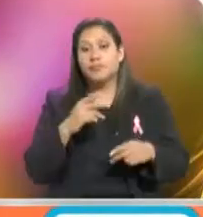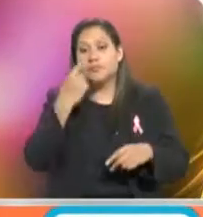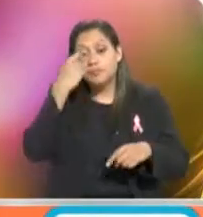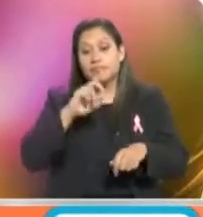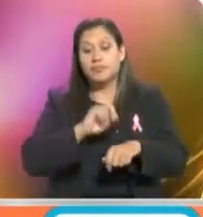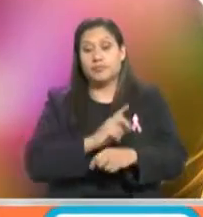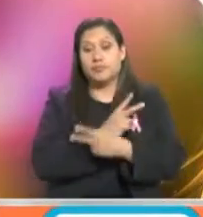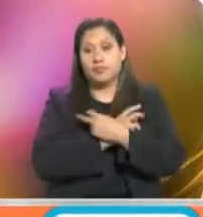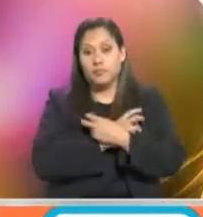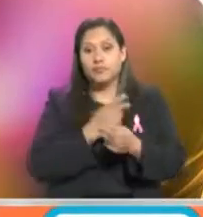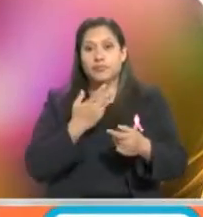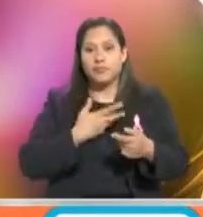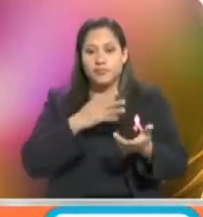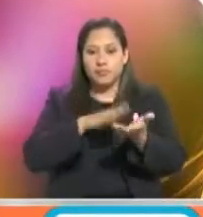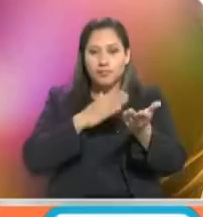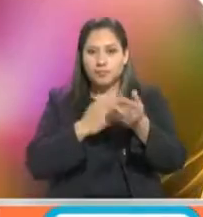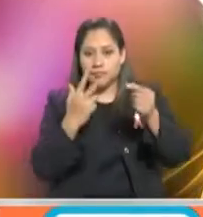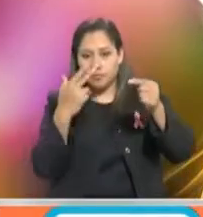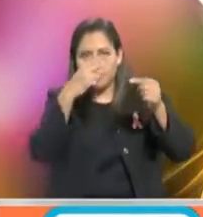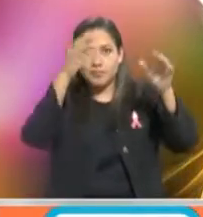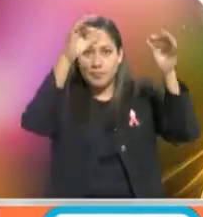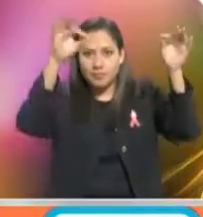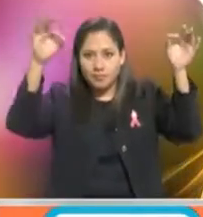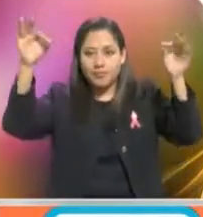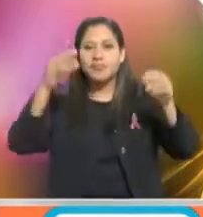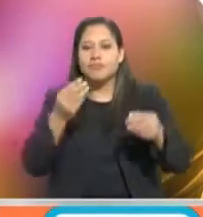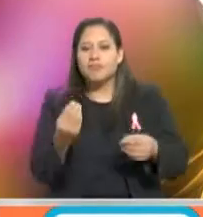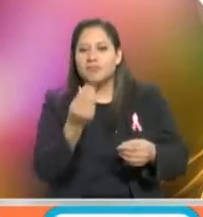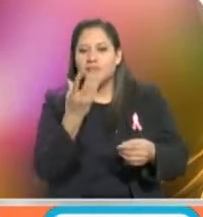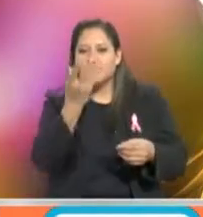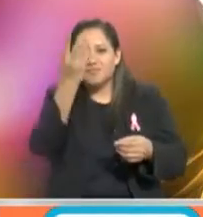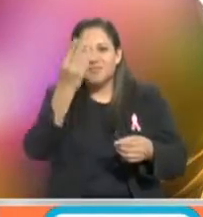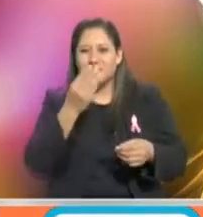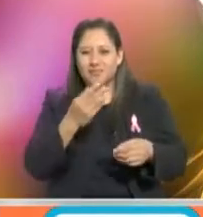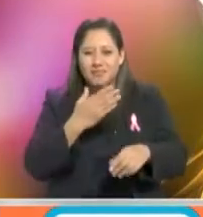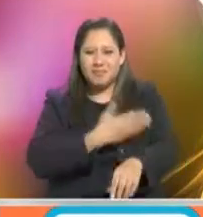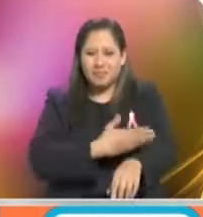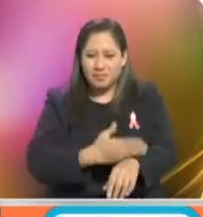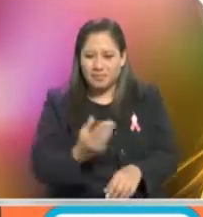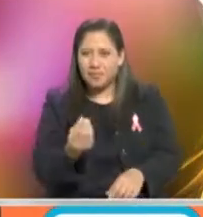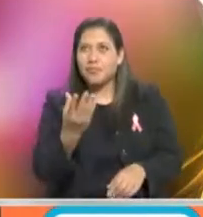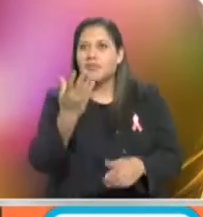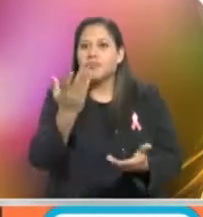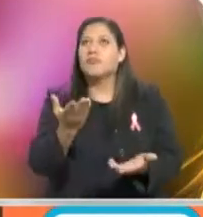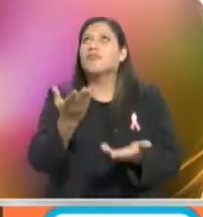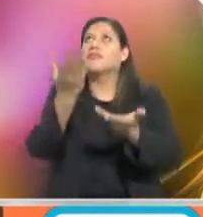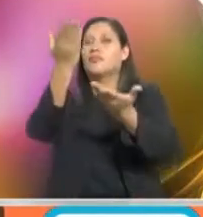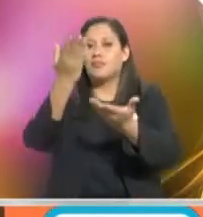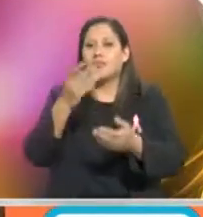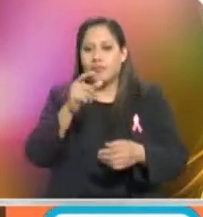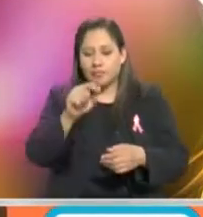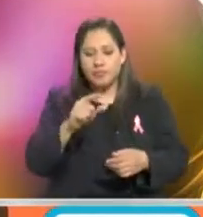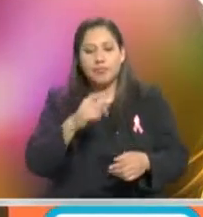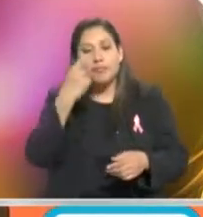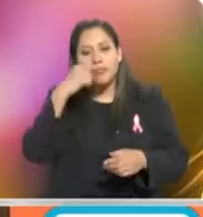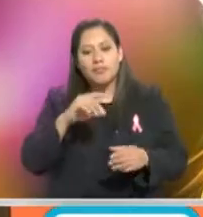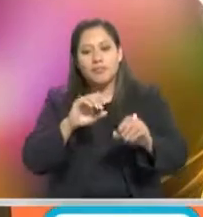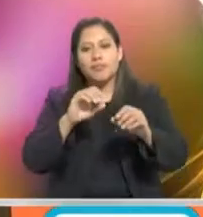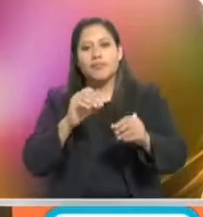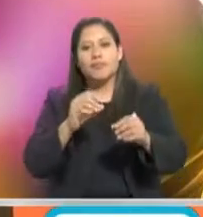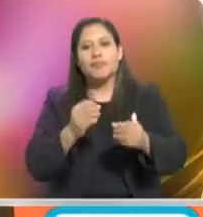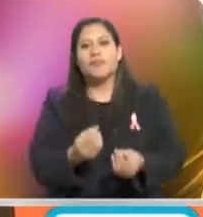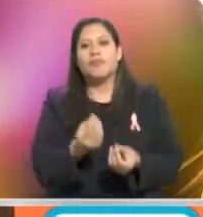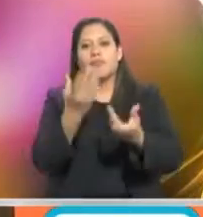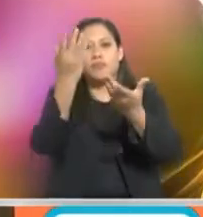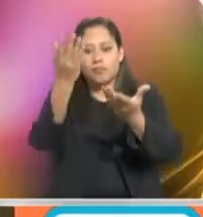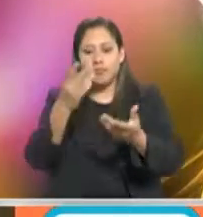de Muertos tenemos papel picado, hay incienso, hay copal. Es realmente todo lo que necesitan para sus ofrendas. Vamos